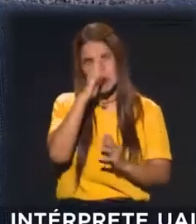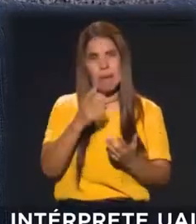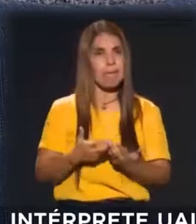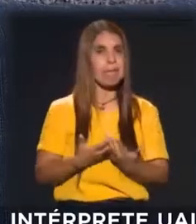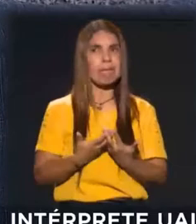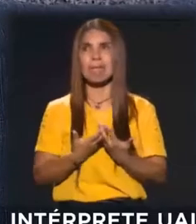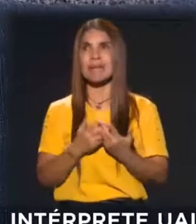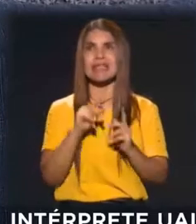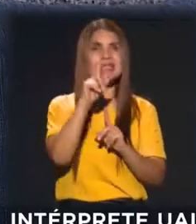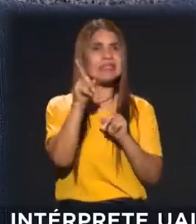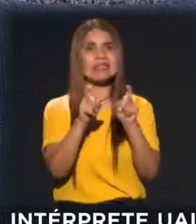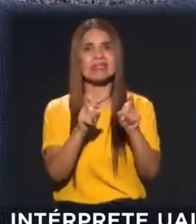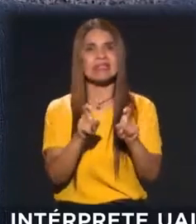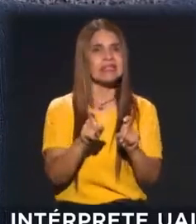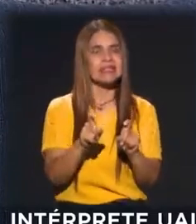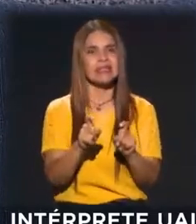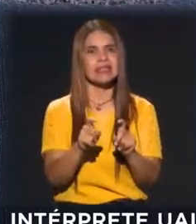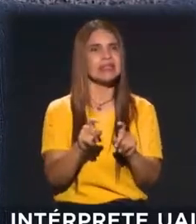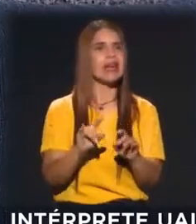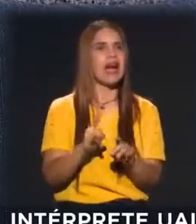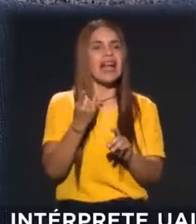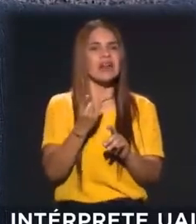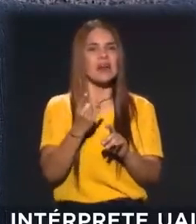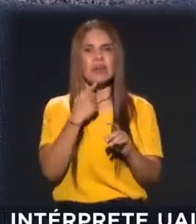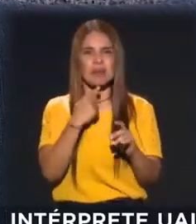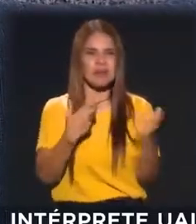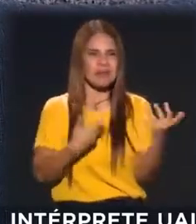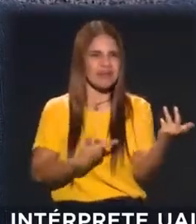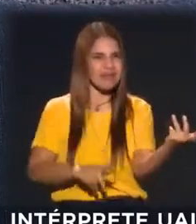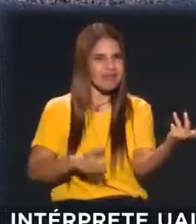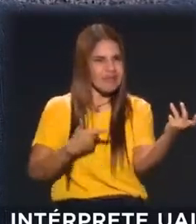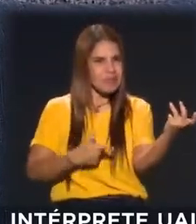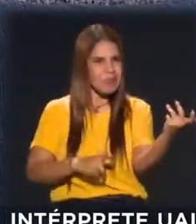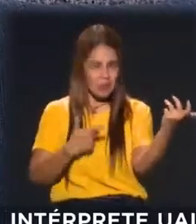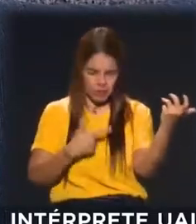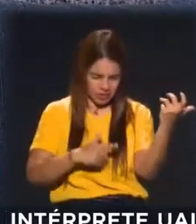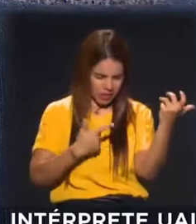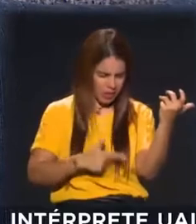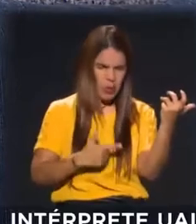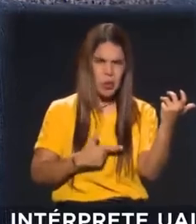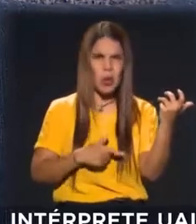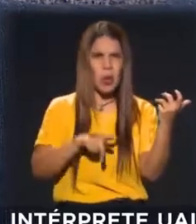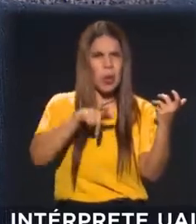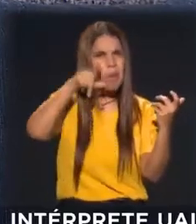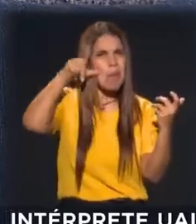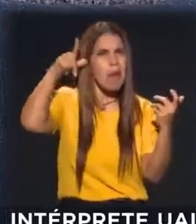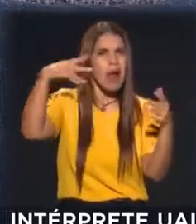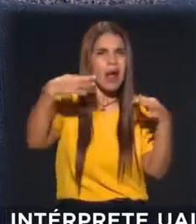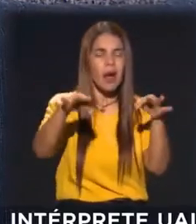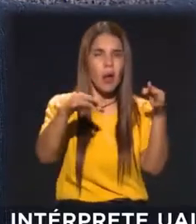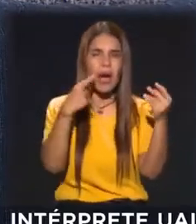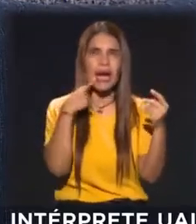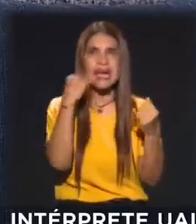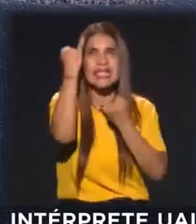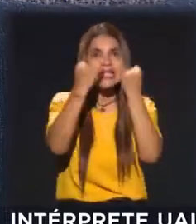es muchas veces lo que hace el músico con la primer nota de la guitarra o con la hoja en blanco, donde sí, yo tengo la intención